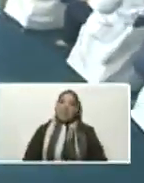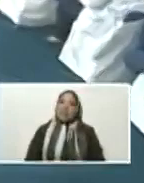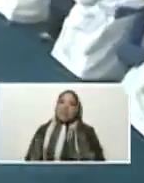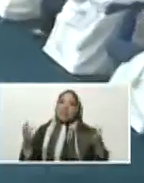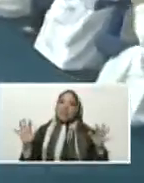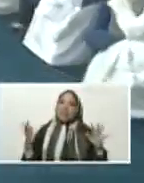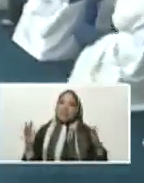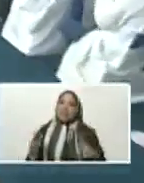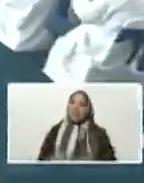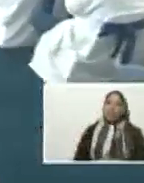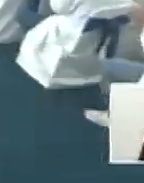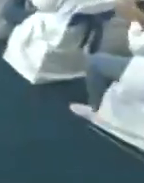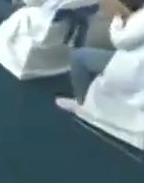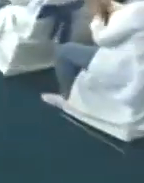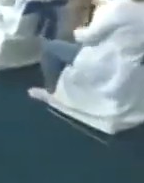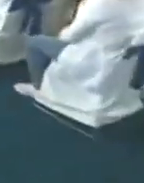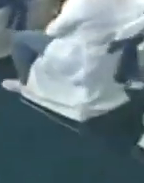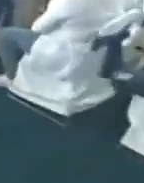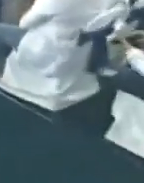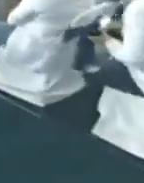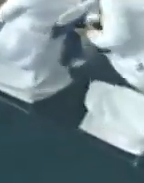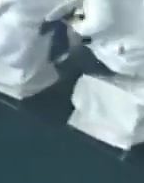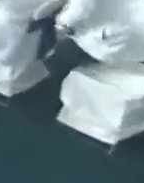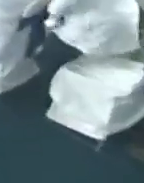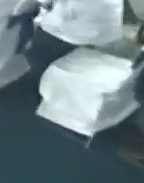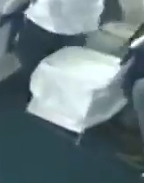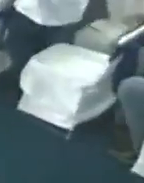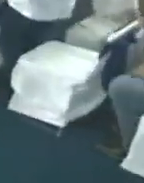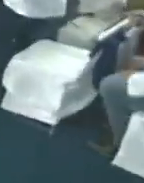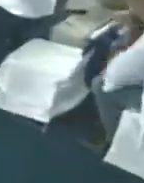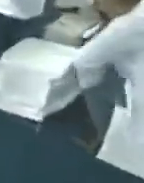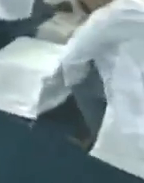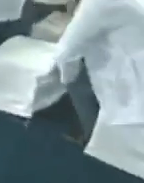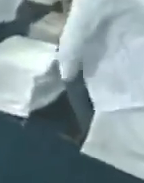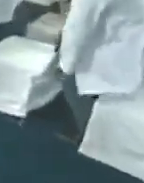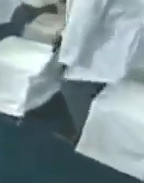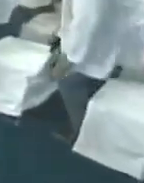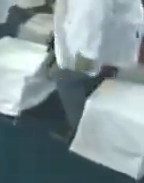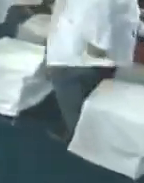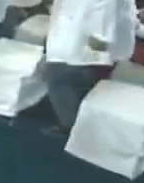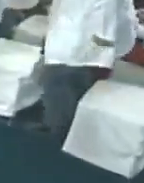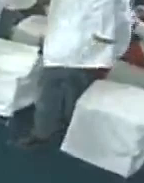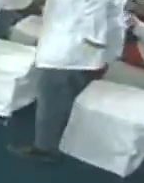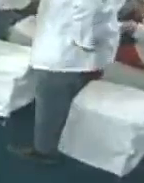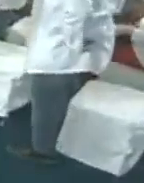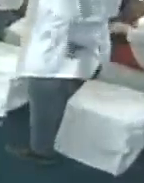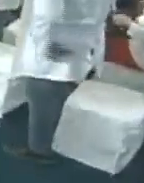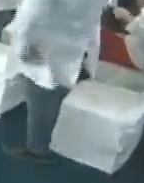Lo mejor es mi tambor, vamos todos.